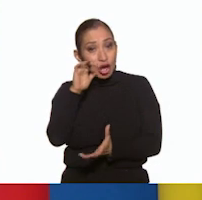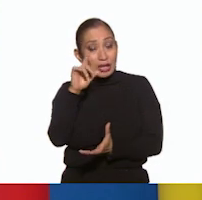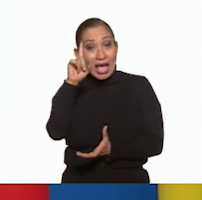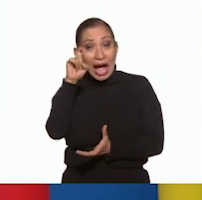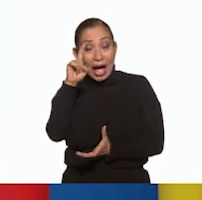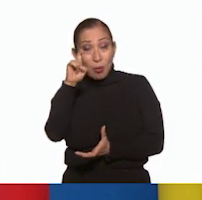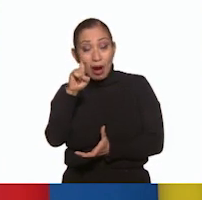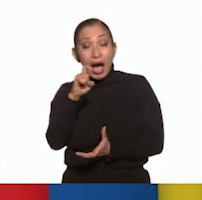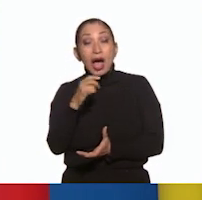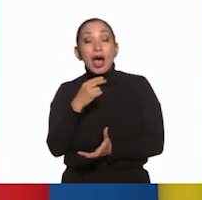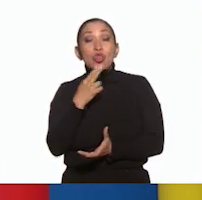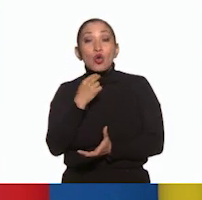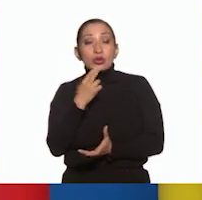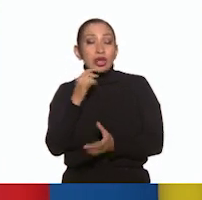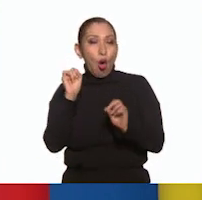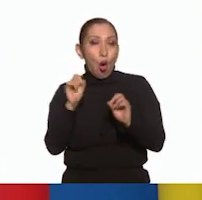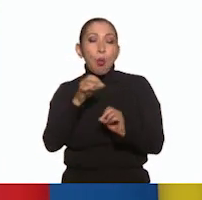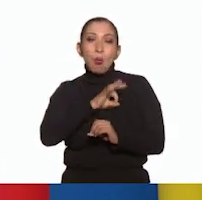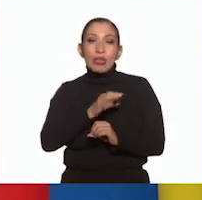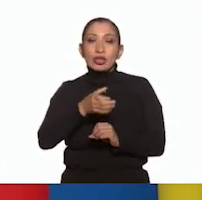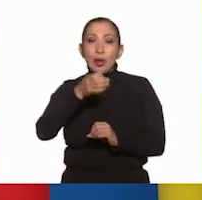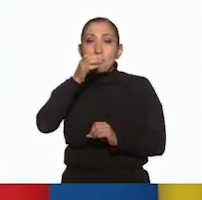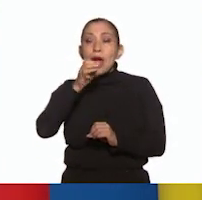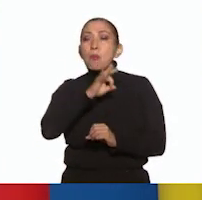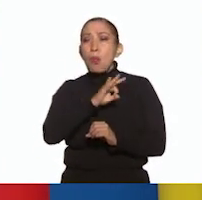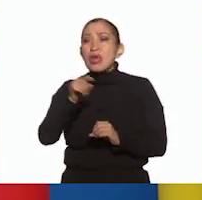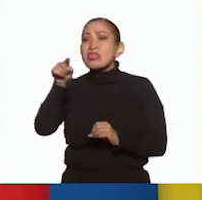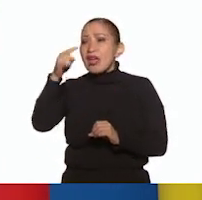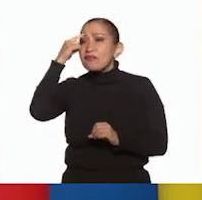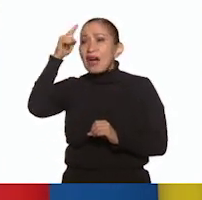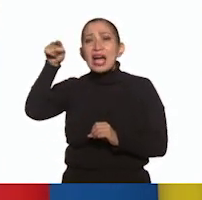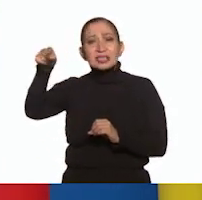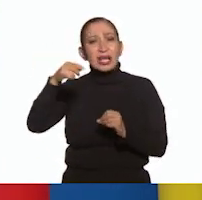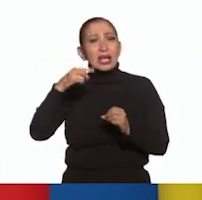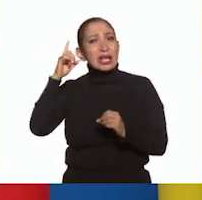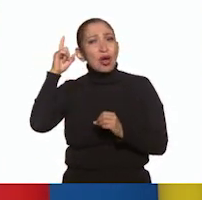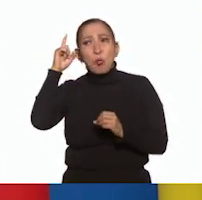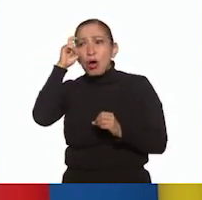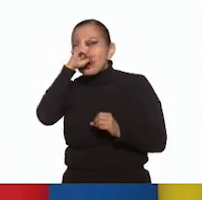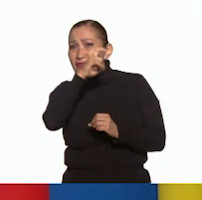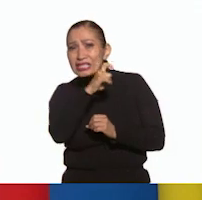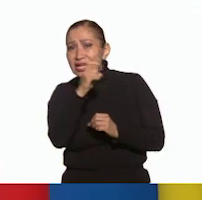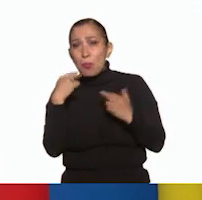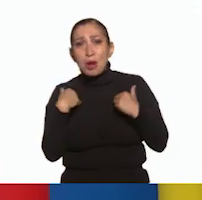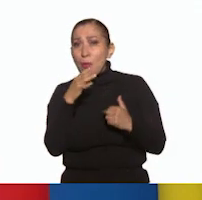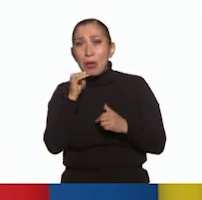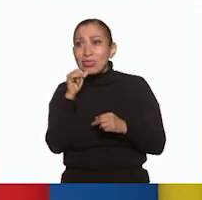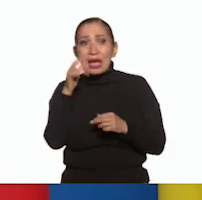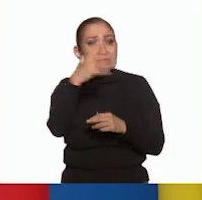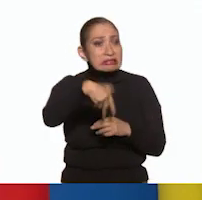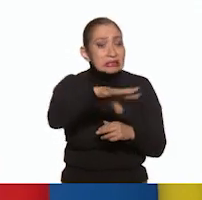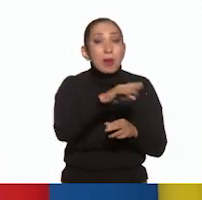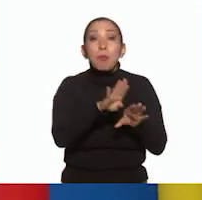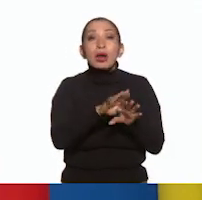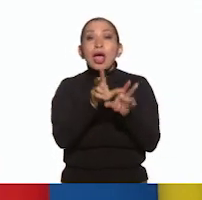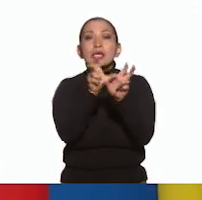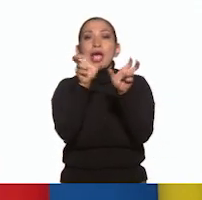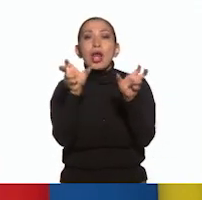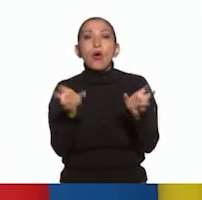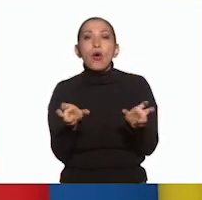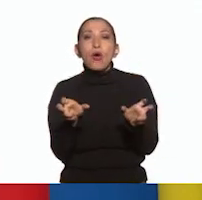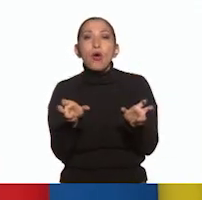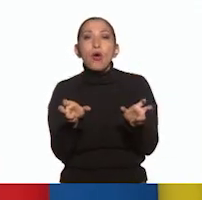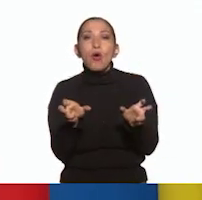agua dulce del planeta es de difícil acceso para el ser humano, porque se encuentra en forma de hielo en